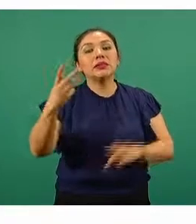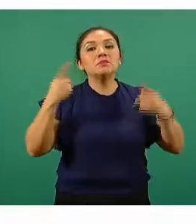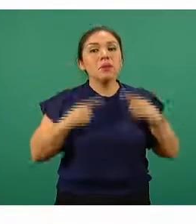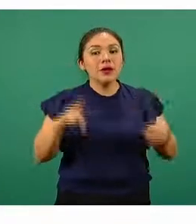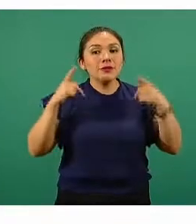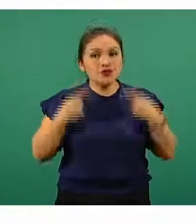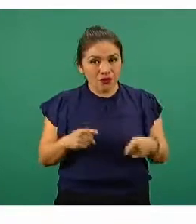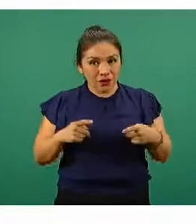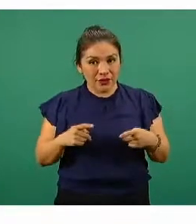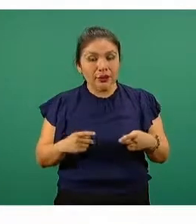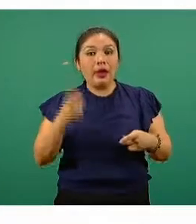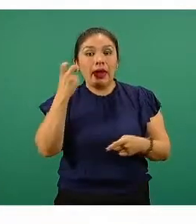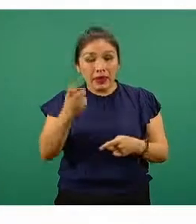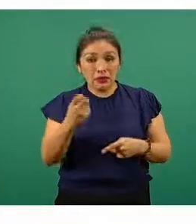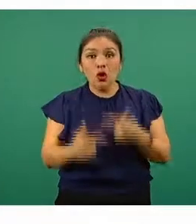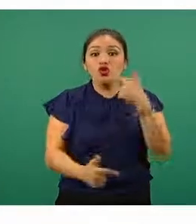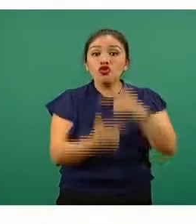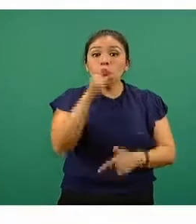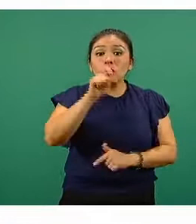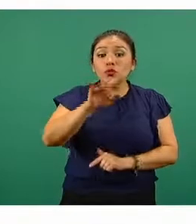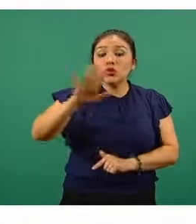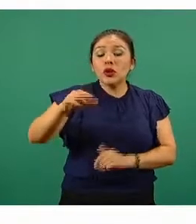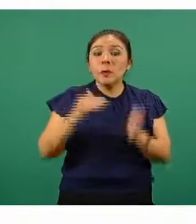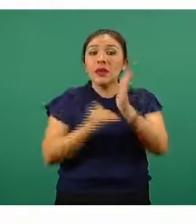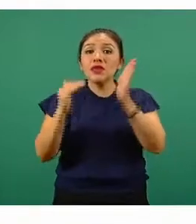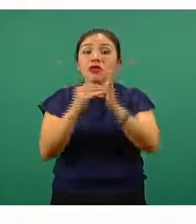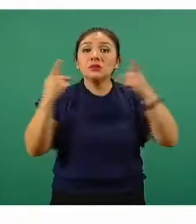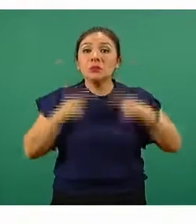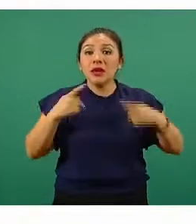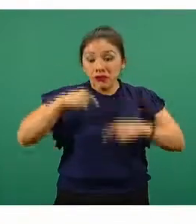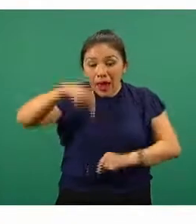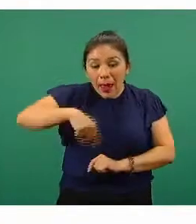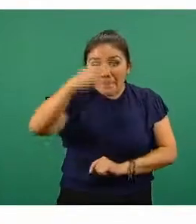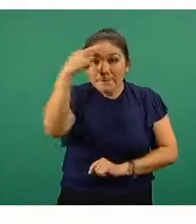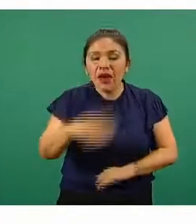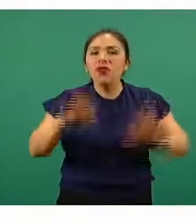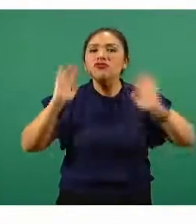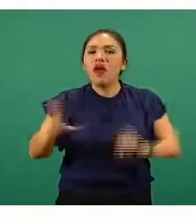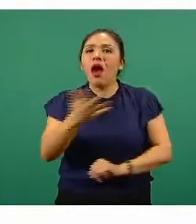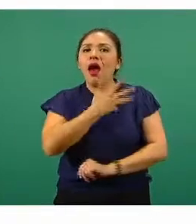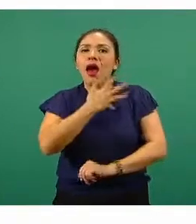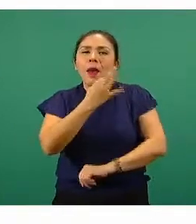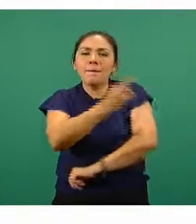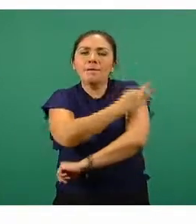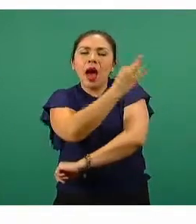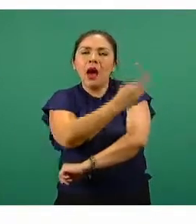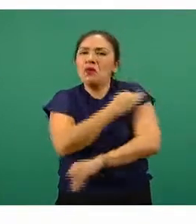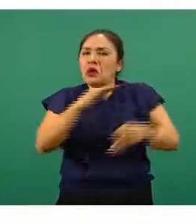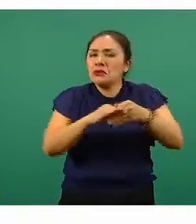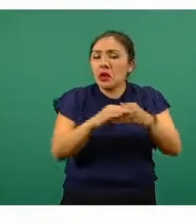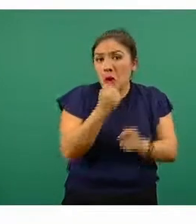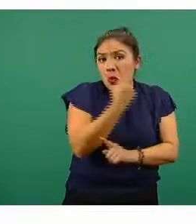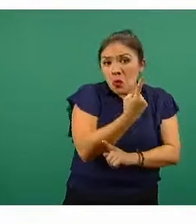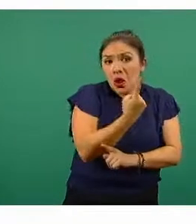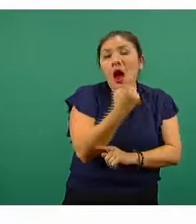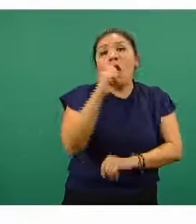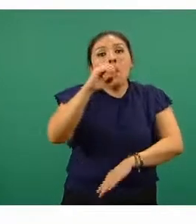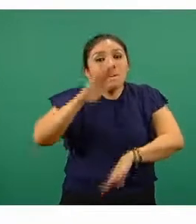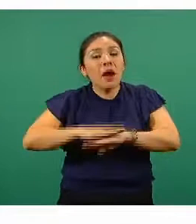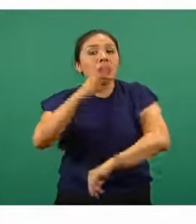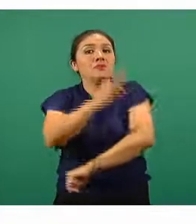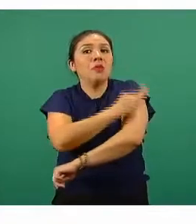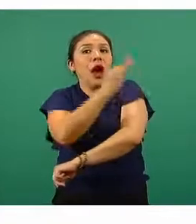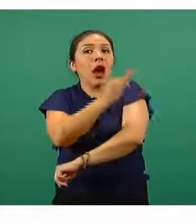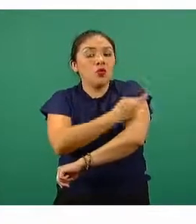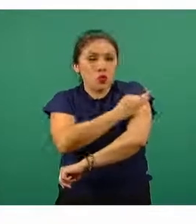12.477.933 personas. 12.5 millones de personas en México ya cuentan, cuando menos, con un